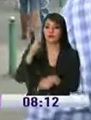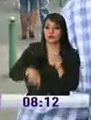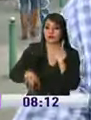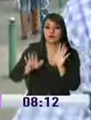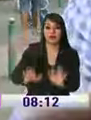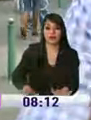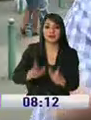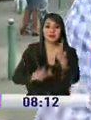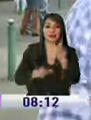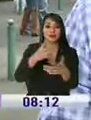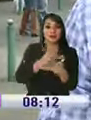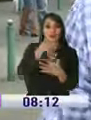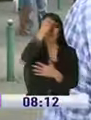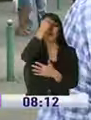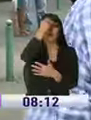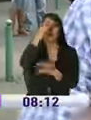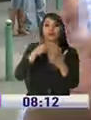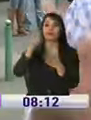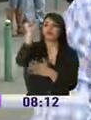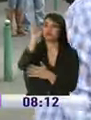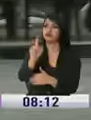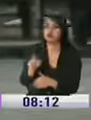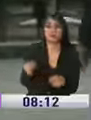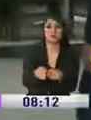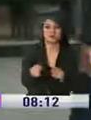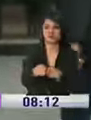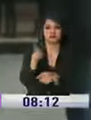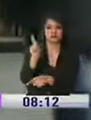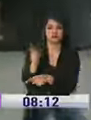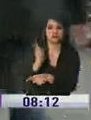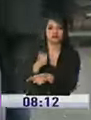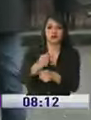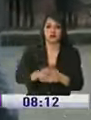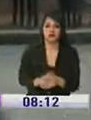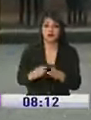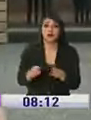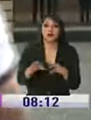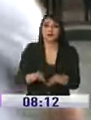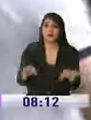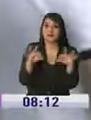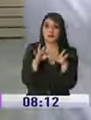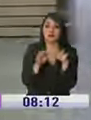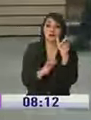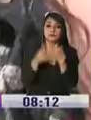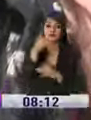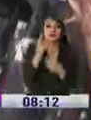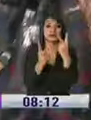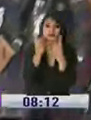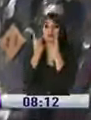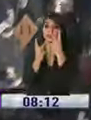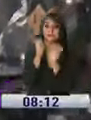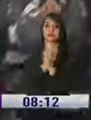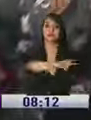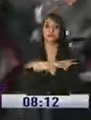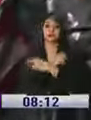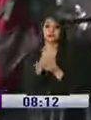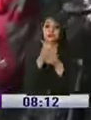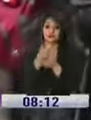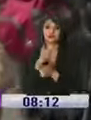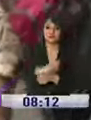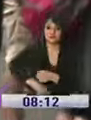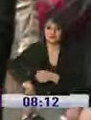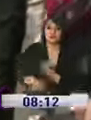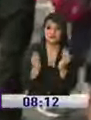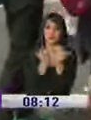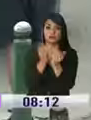si encontramos a un grafitero vamos a hacer lo mismo sin embargo es fundamental la ayuda de quienes visitan la plaza foley no arroje basura